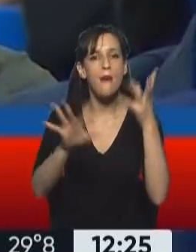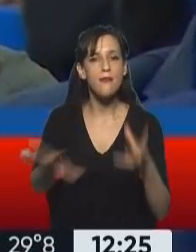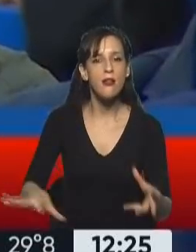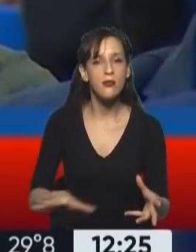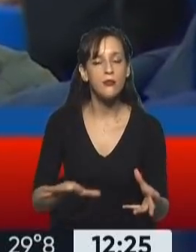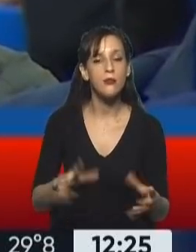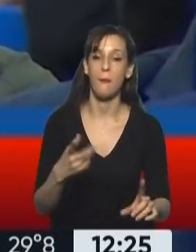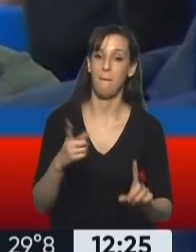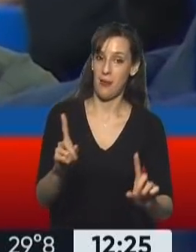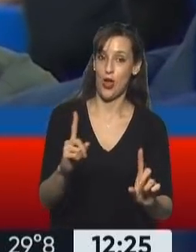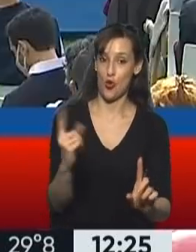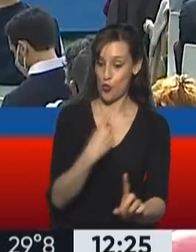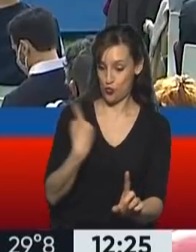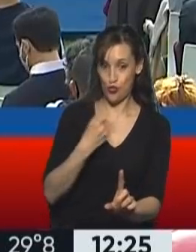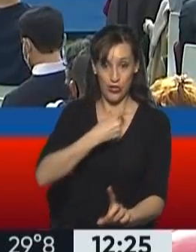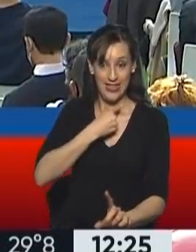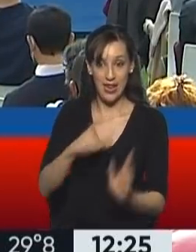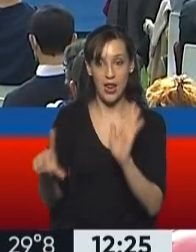avanzar con leyes en ese sentido,